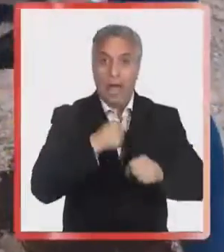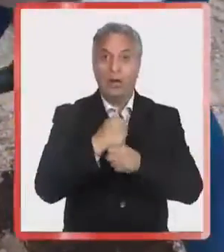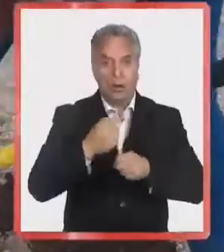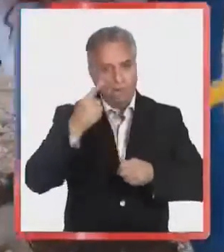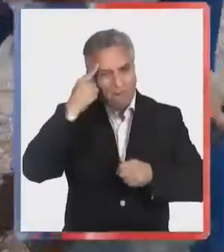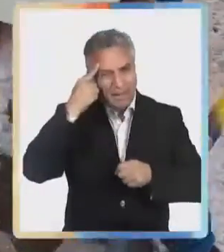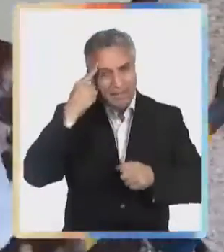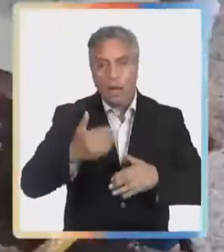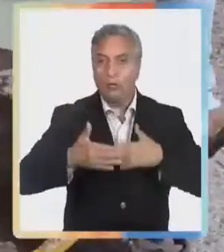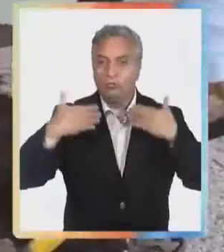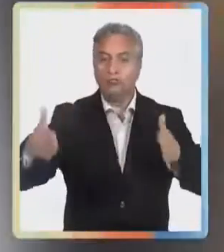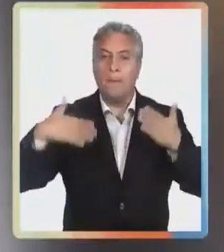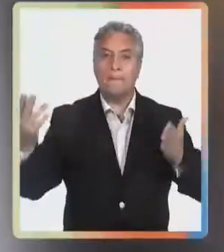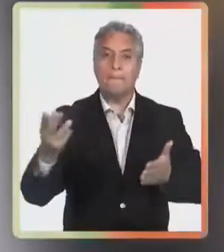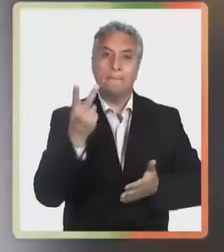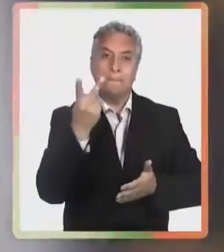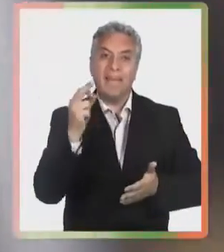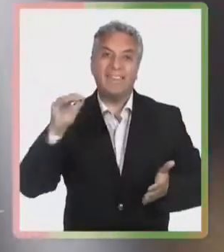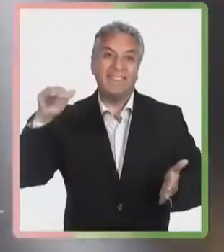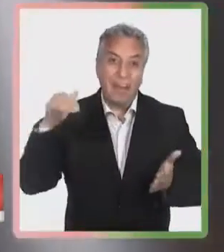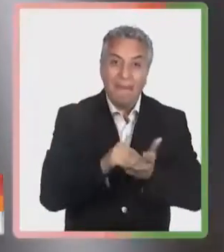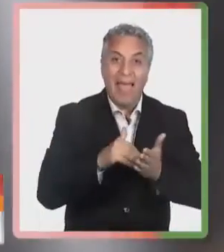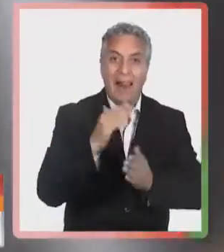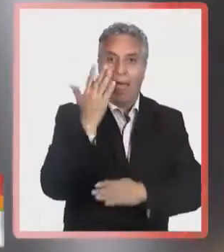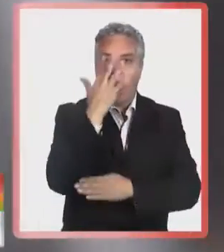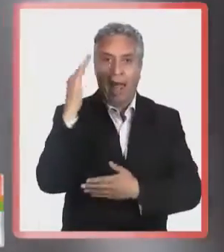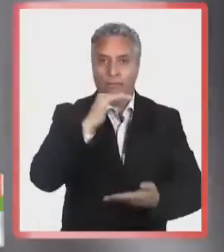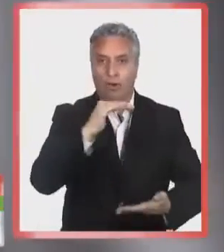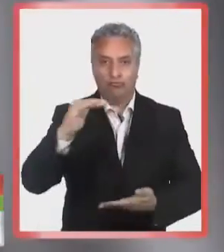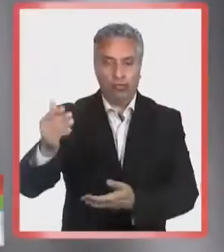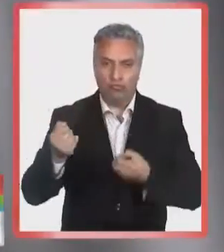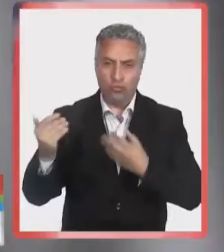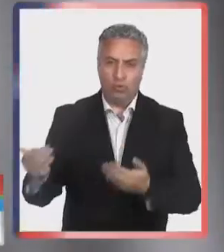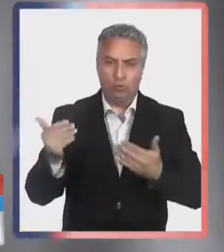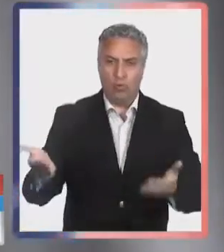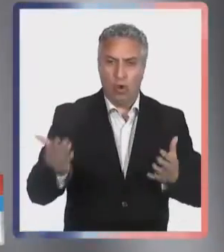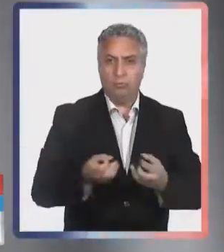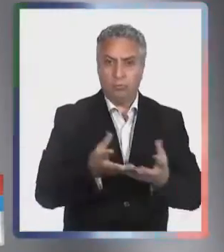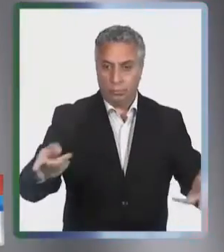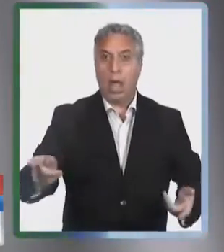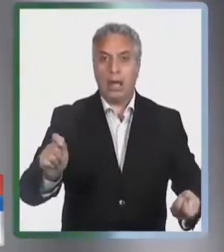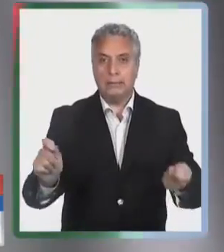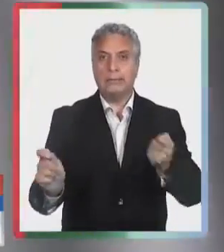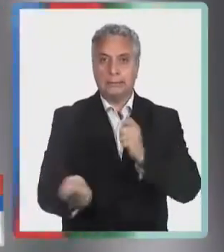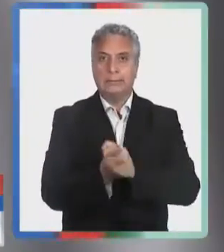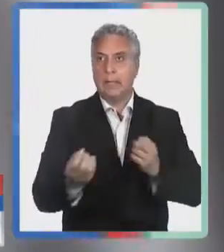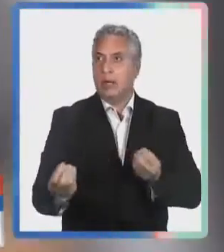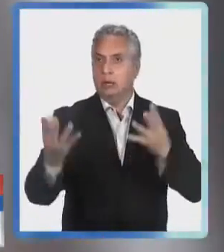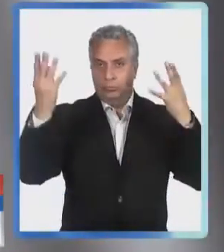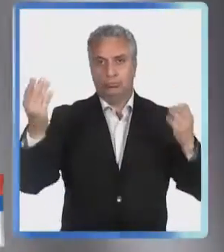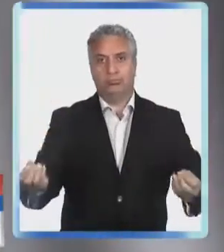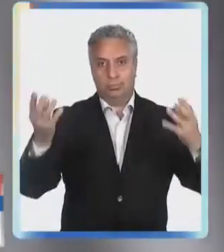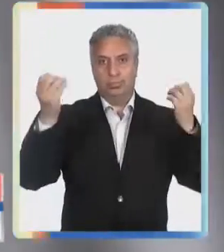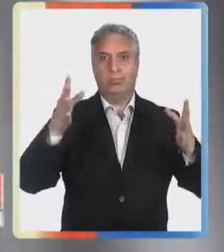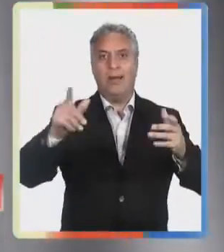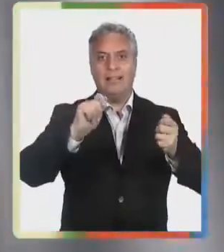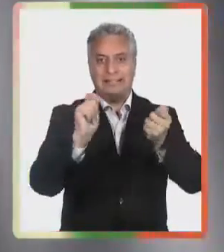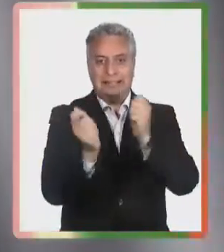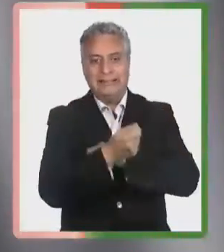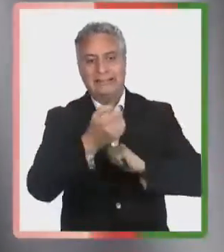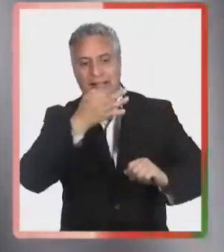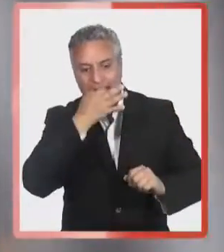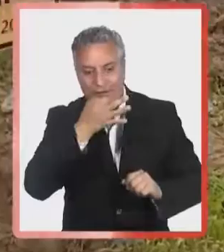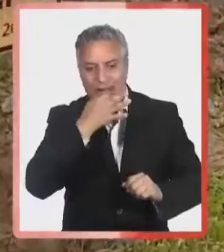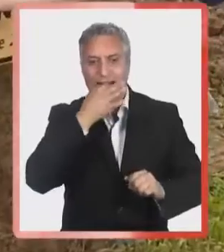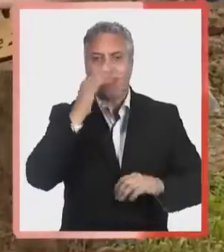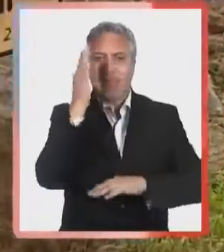20.000 plantas. Un espacio que estaba abandonado y que prontamente se va a transformar en un recinto en un área verde, con árboles,